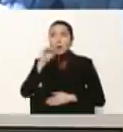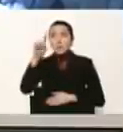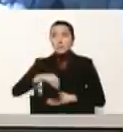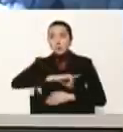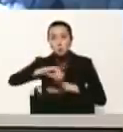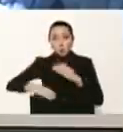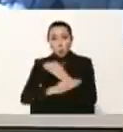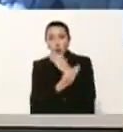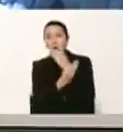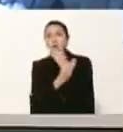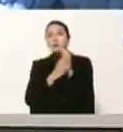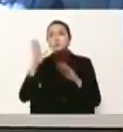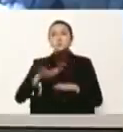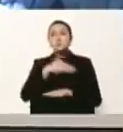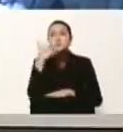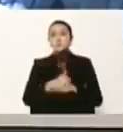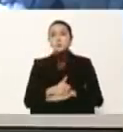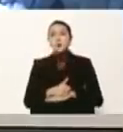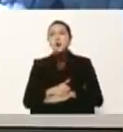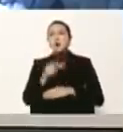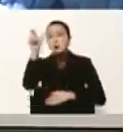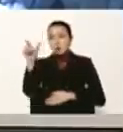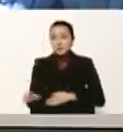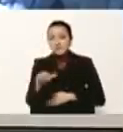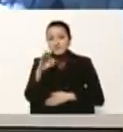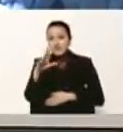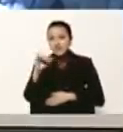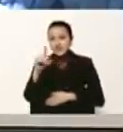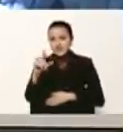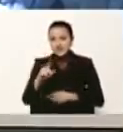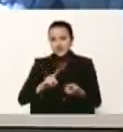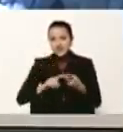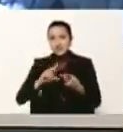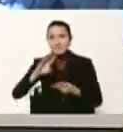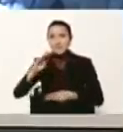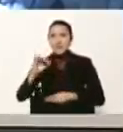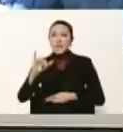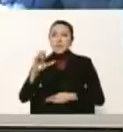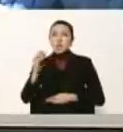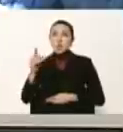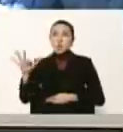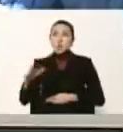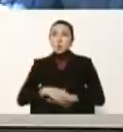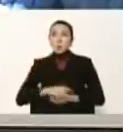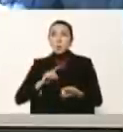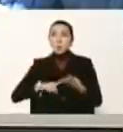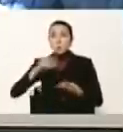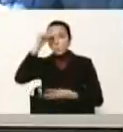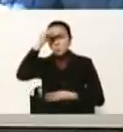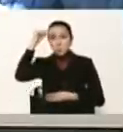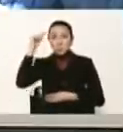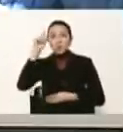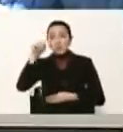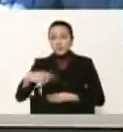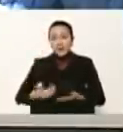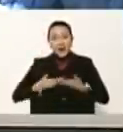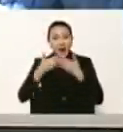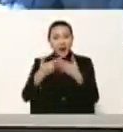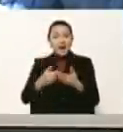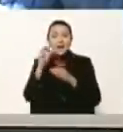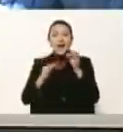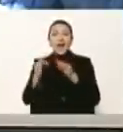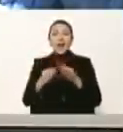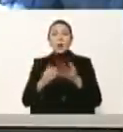Guaidó, por Freddy Guevara, por Carlos Vecchio, por Julio Borges, es entregar nuestro